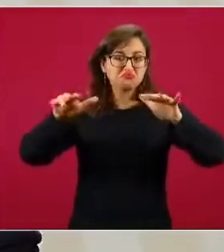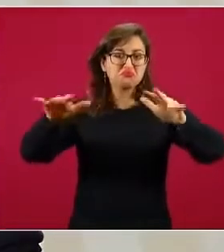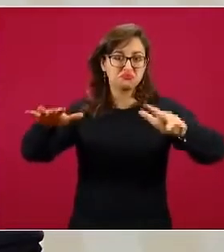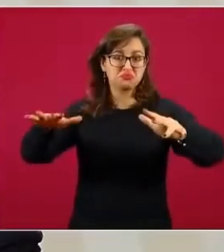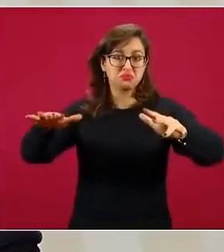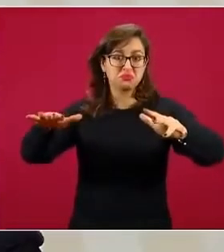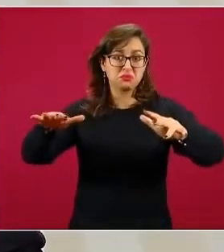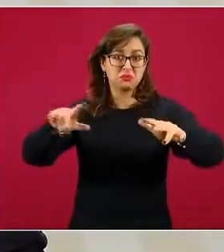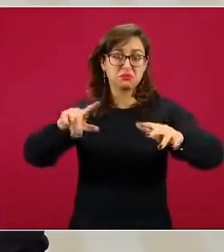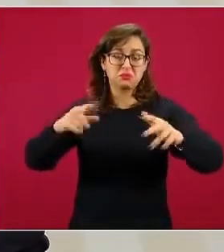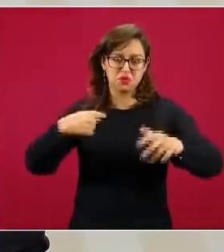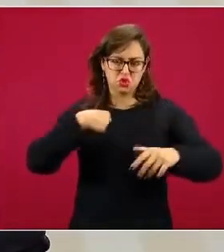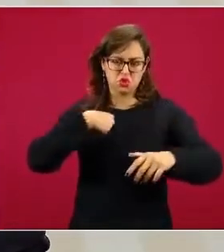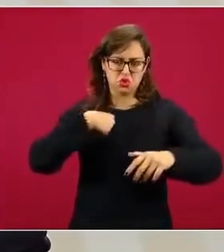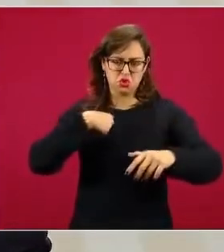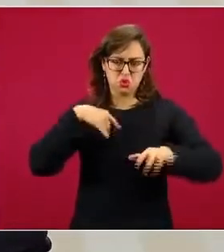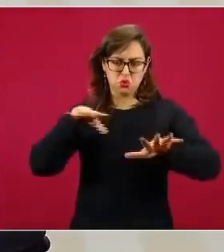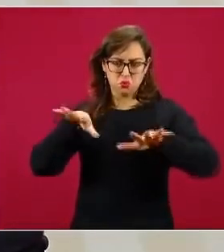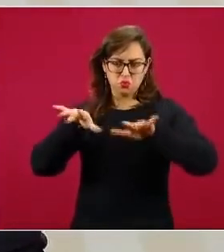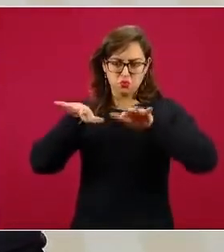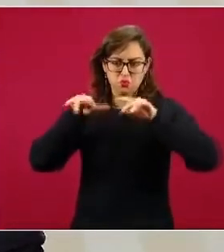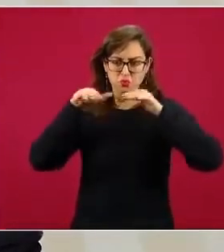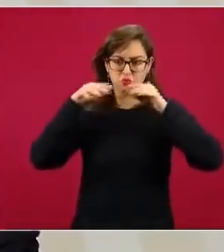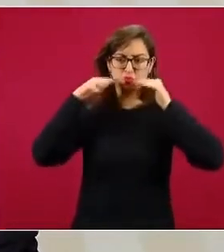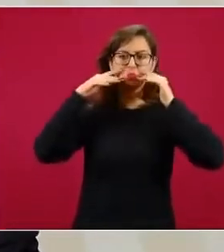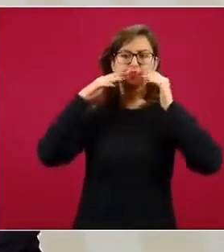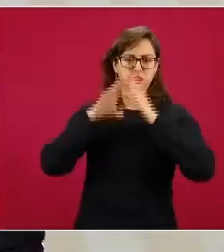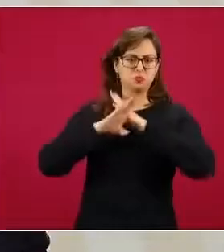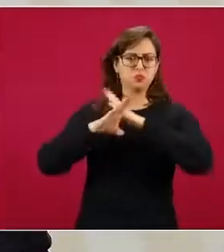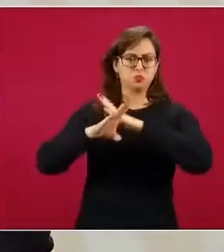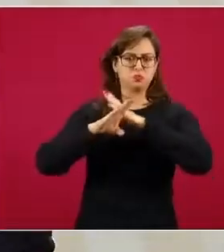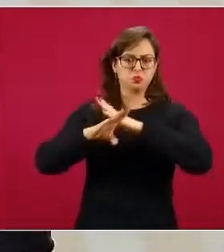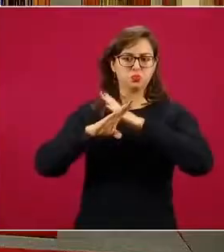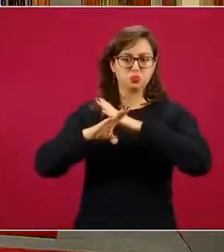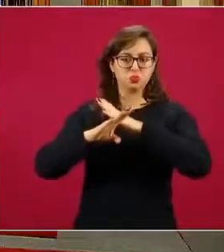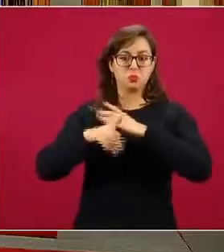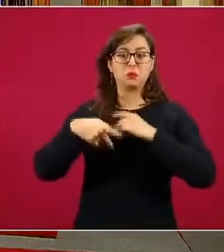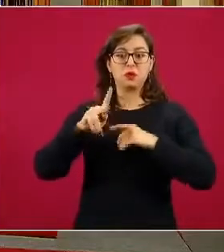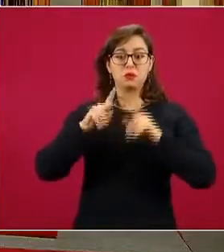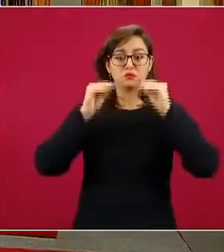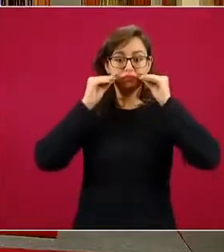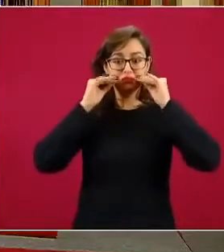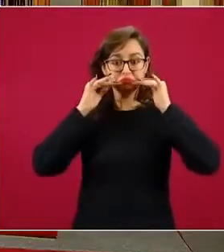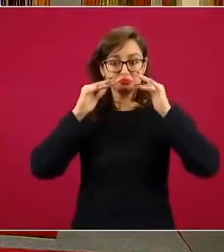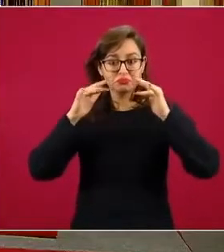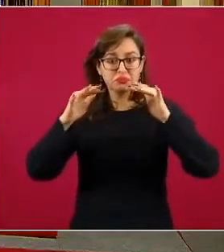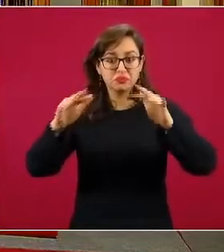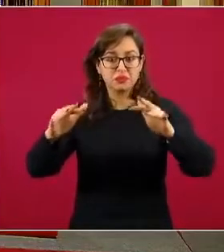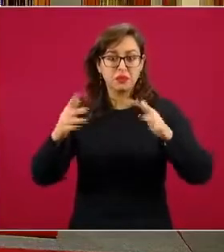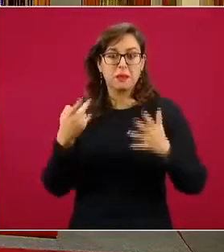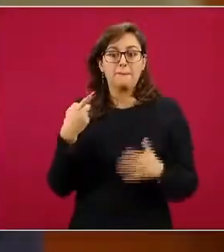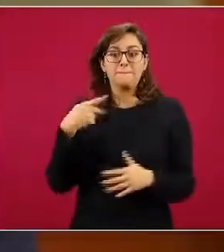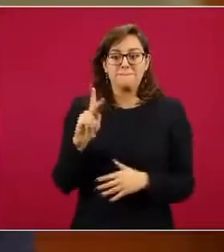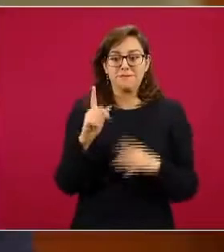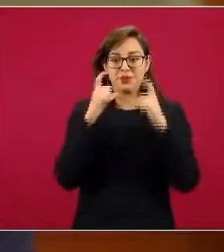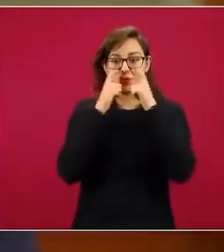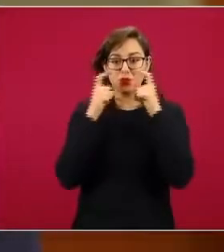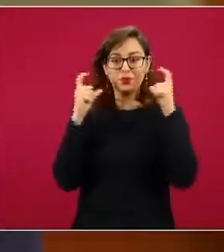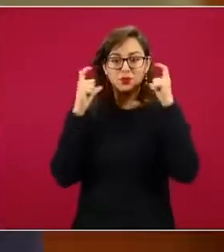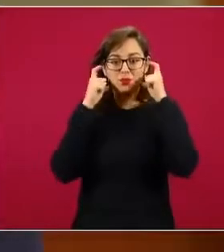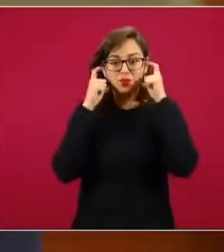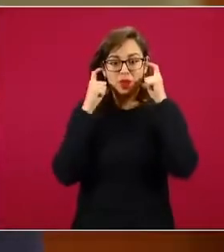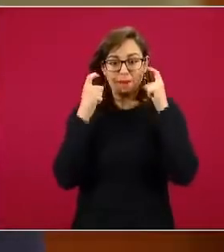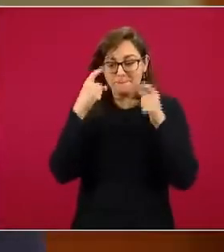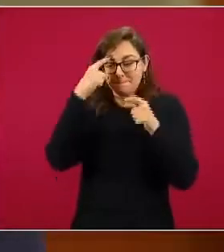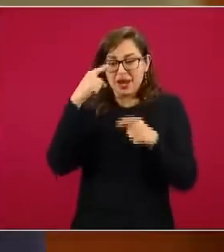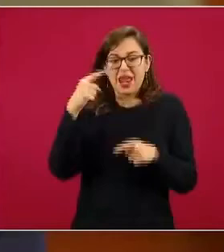explicado aquí, el doctor López-Gatell, en reiteradas ocasiones. El cubrebocas sirve para que yo no escupa,